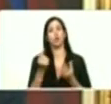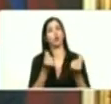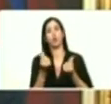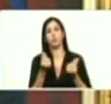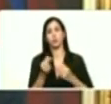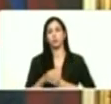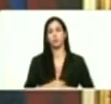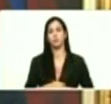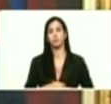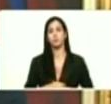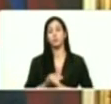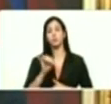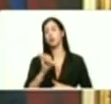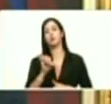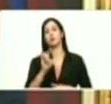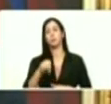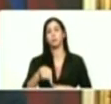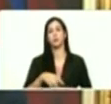y